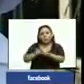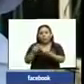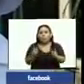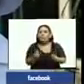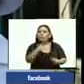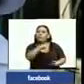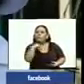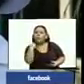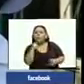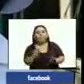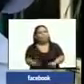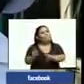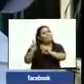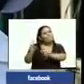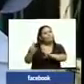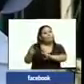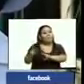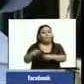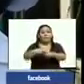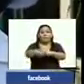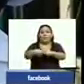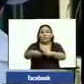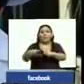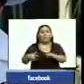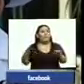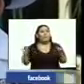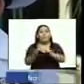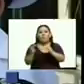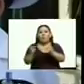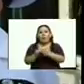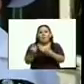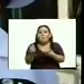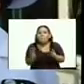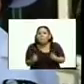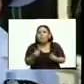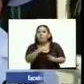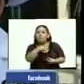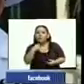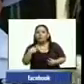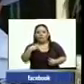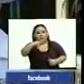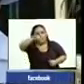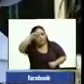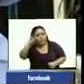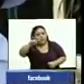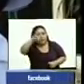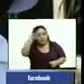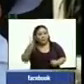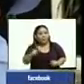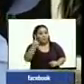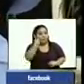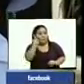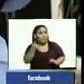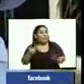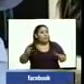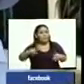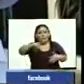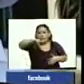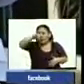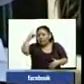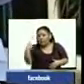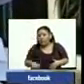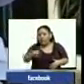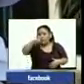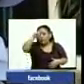Y ojalá que lográramos que diciembre fuera el mes más bajo. Para eso nos vamos a sacrificar, vamos a tener que trabajar mucho